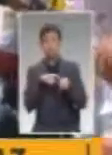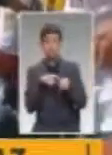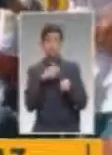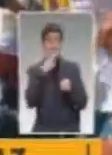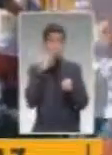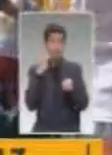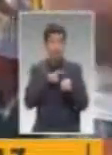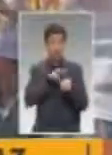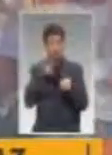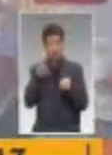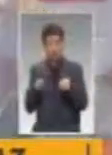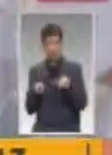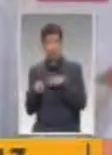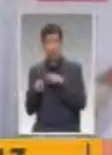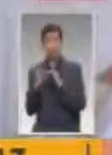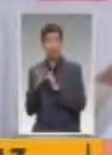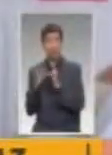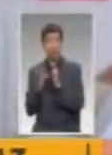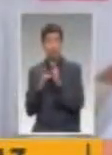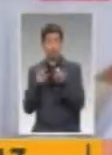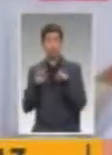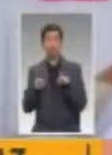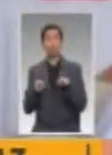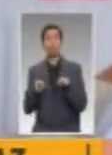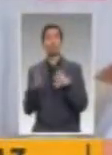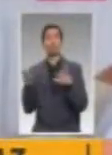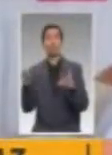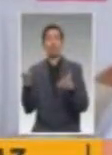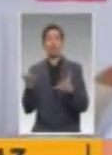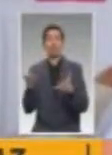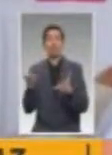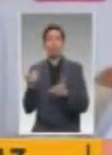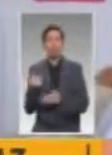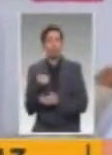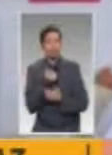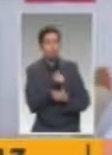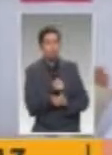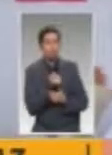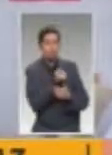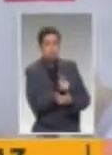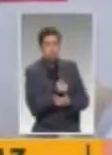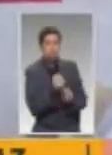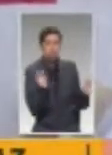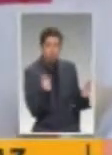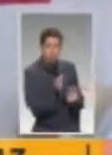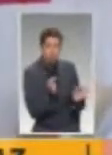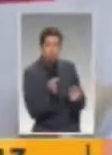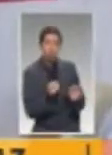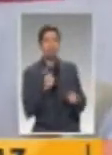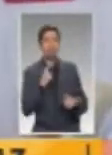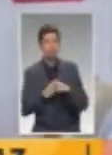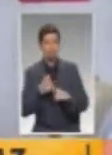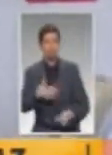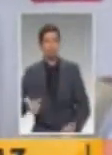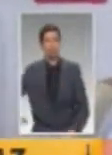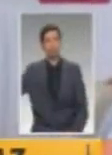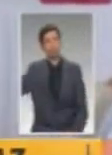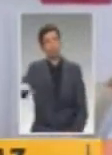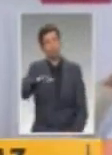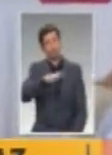un sentido de perfumar el ambiente, lo cual es obviamente más claro en lugares cerrados que en lugares abiertos, y